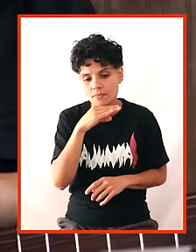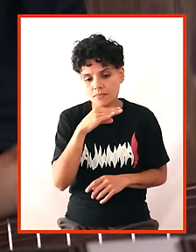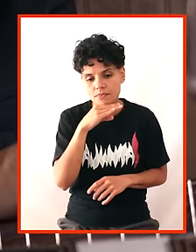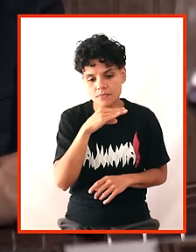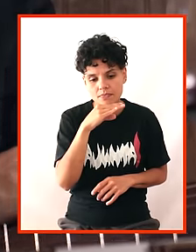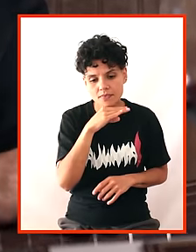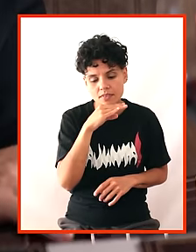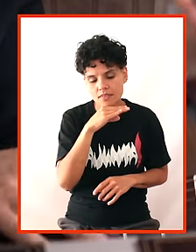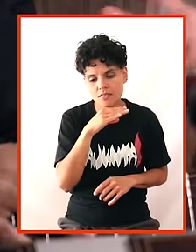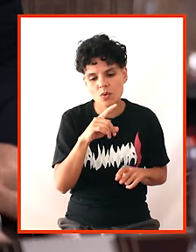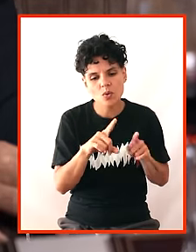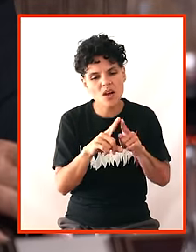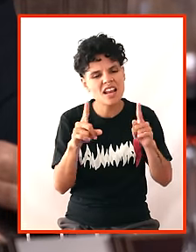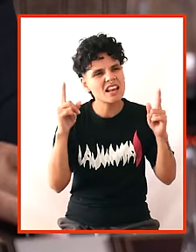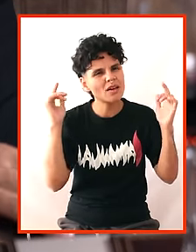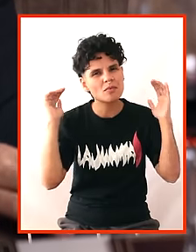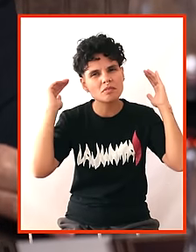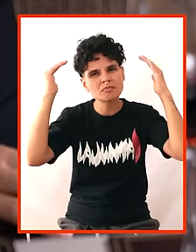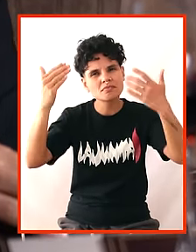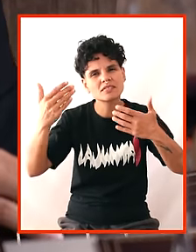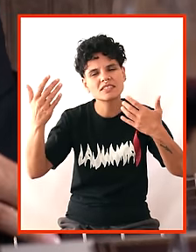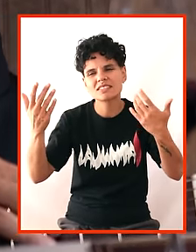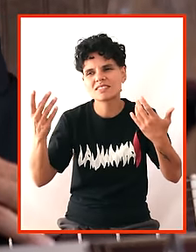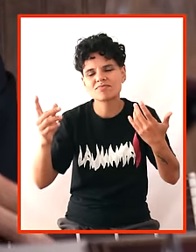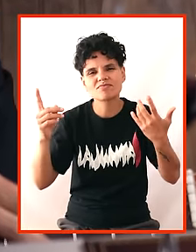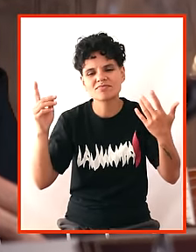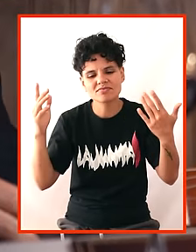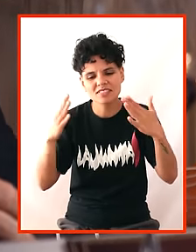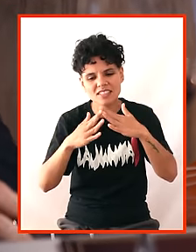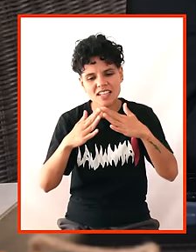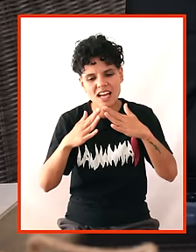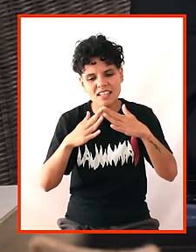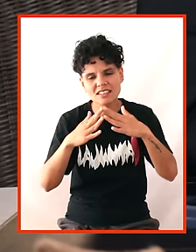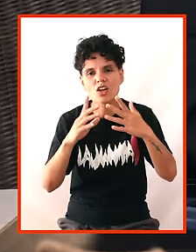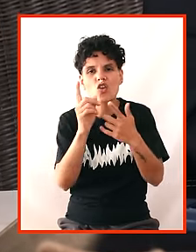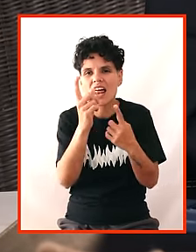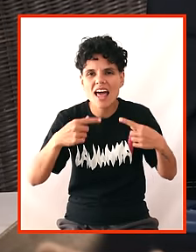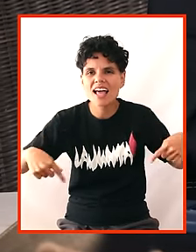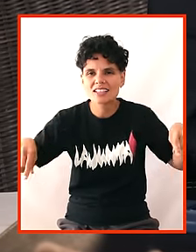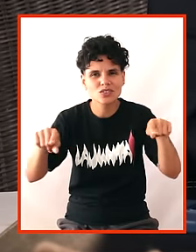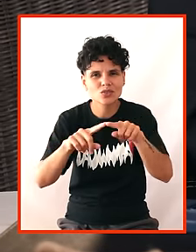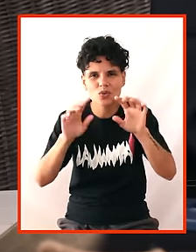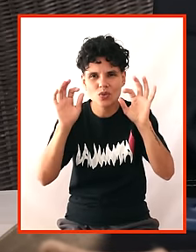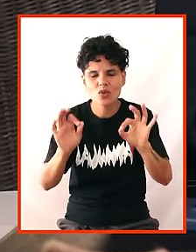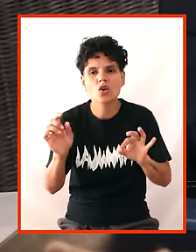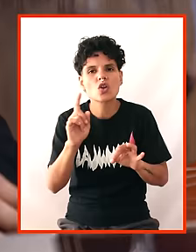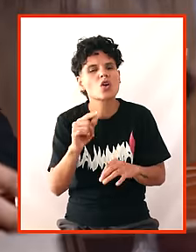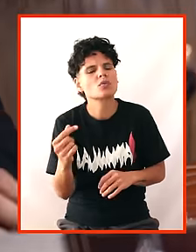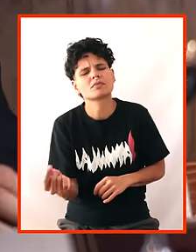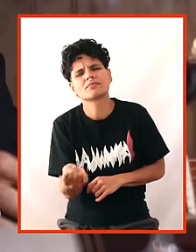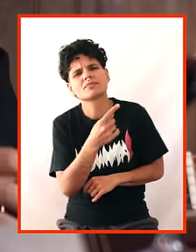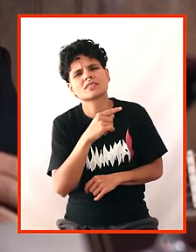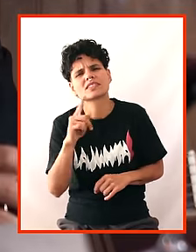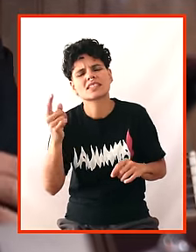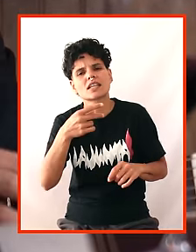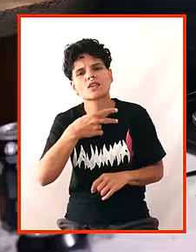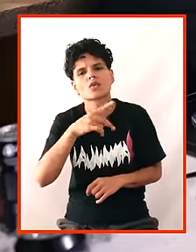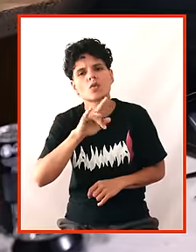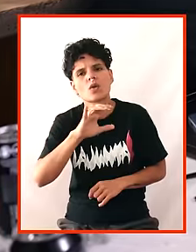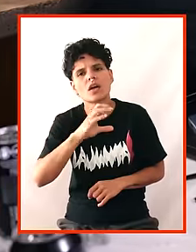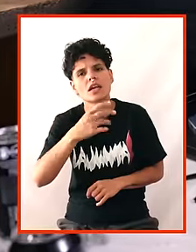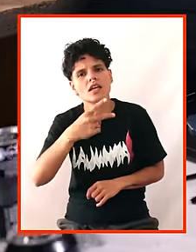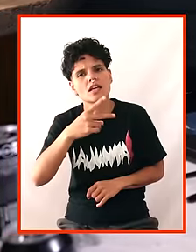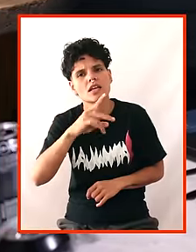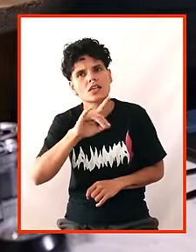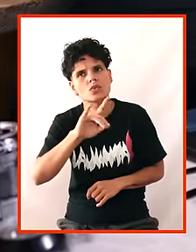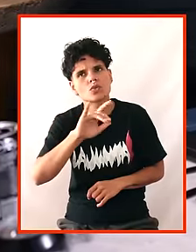Adobe, que no era un estudio, sino me quedaron las máquinas dentro de la casa, entonces... ¿Y dónde? ¿Qué parte? En Huechuraba. En Huechuraba, una casa de Adobe. Sí,